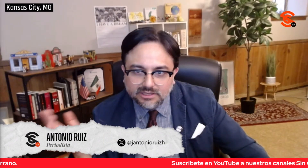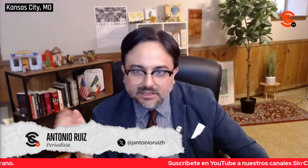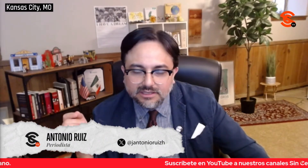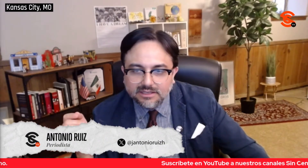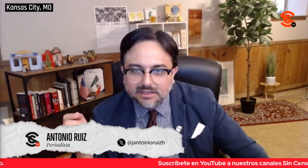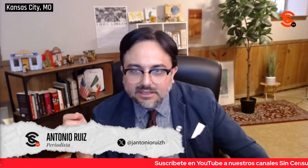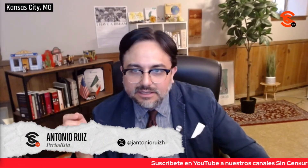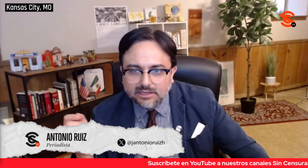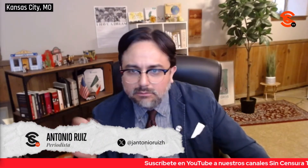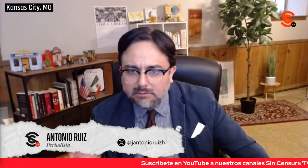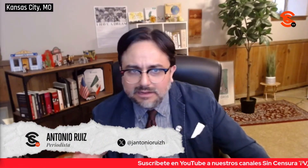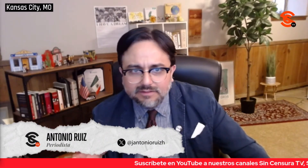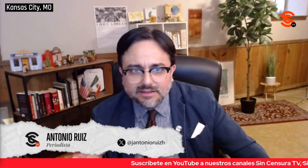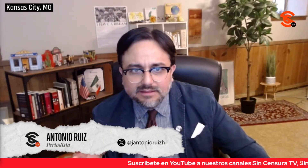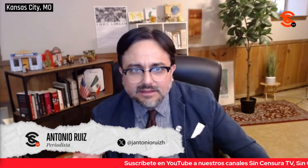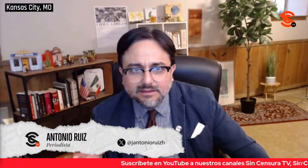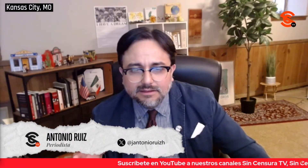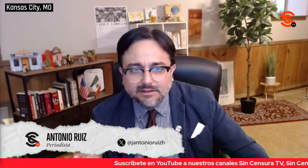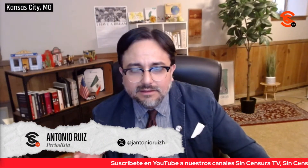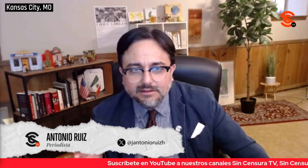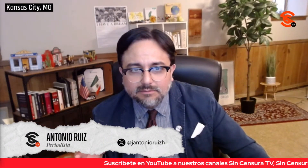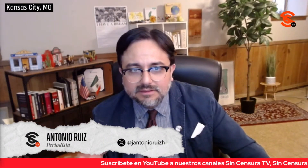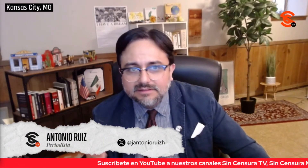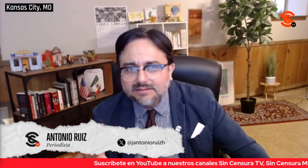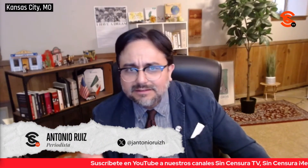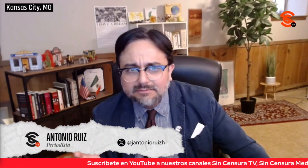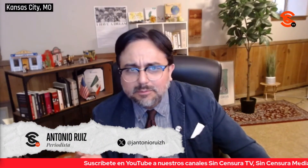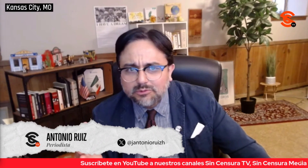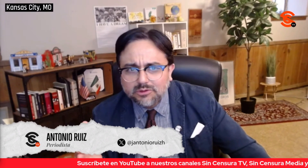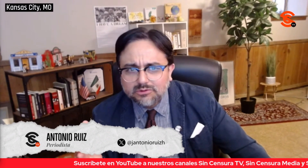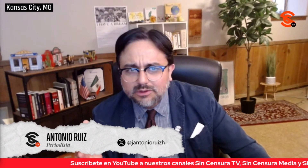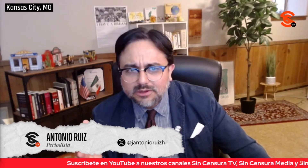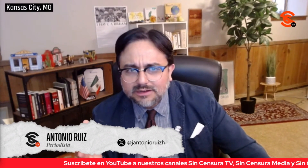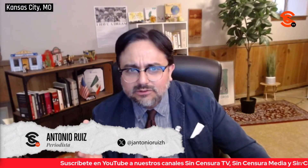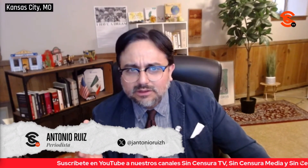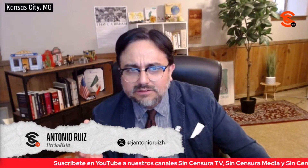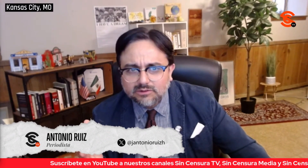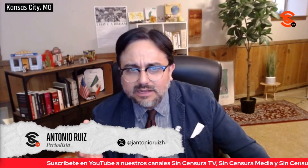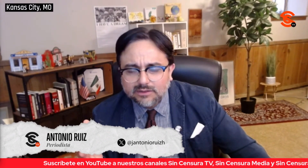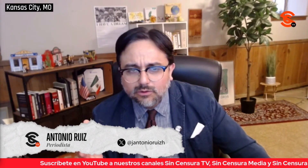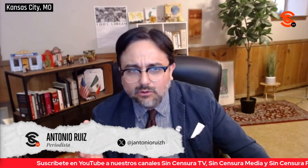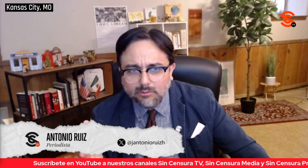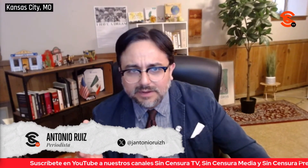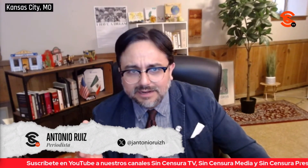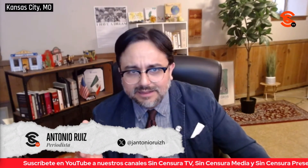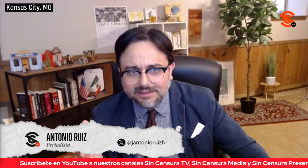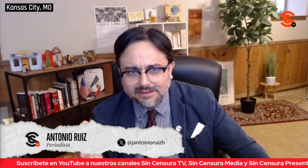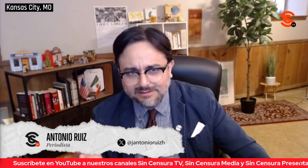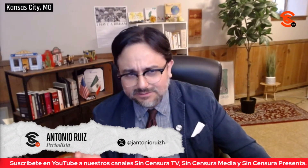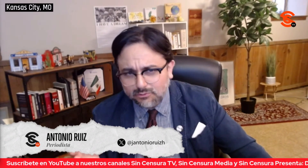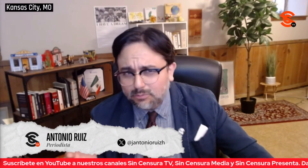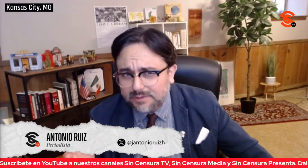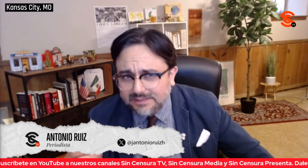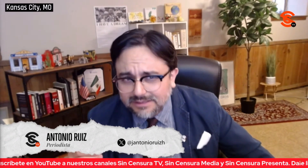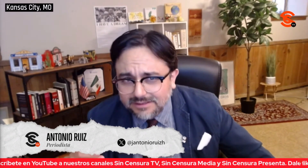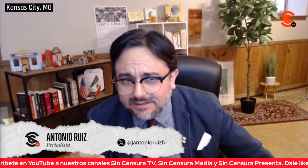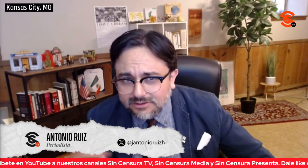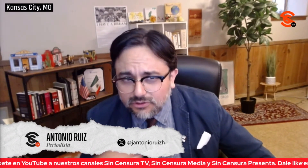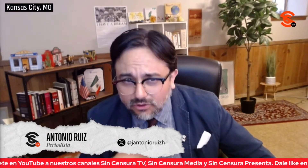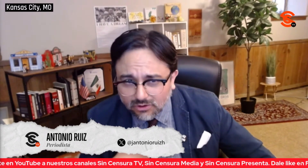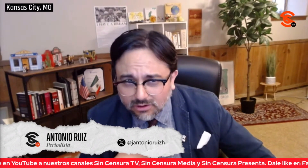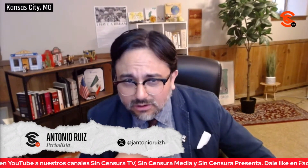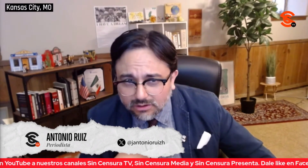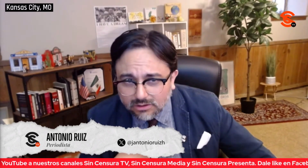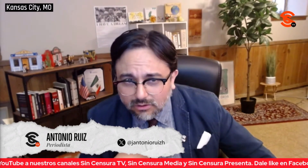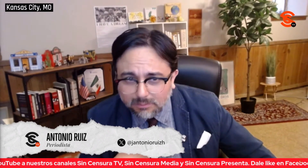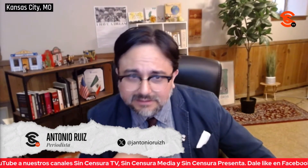No lo sé. Y no me malentienda, ¿eh? Me puso ahí un señor que le estoy haciendo el caldo gordo al preenredé. Disculpe,